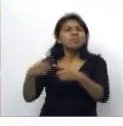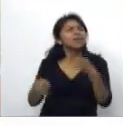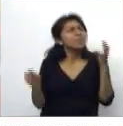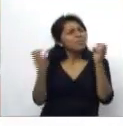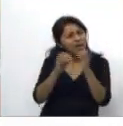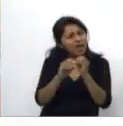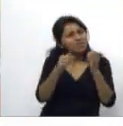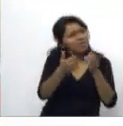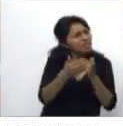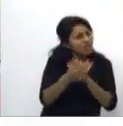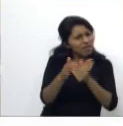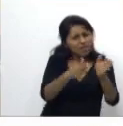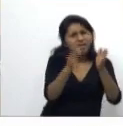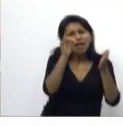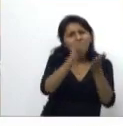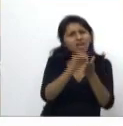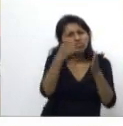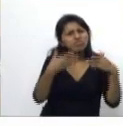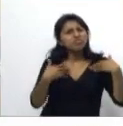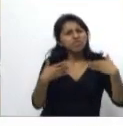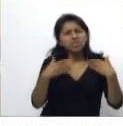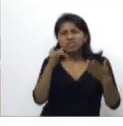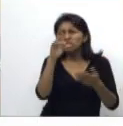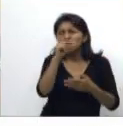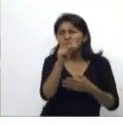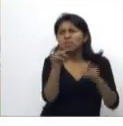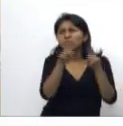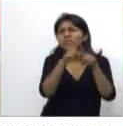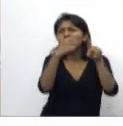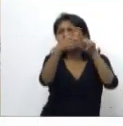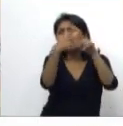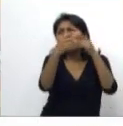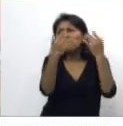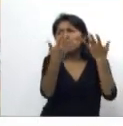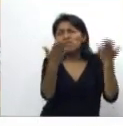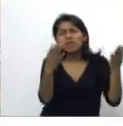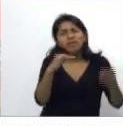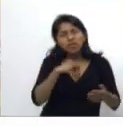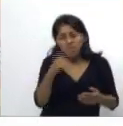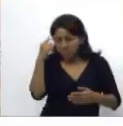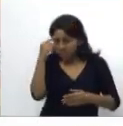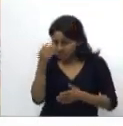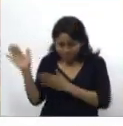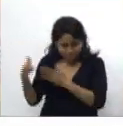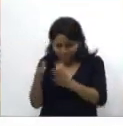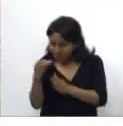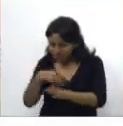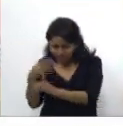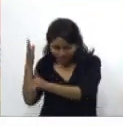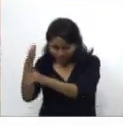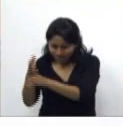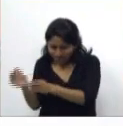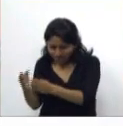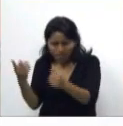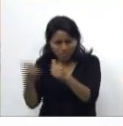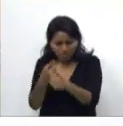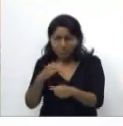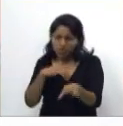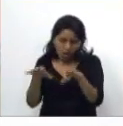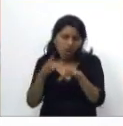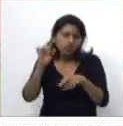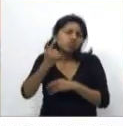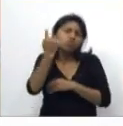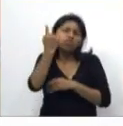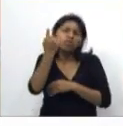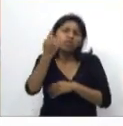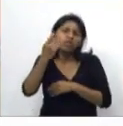que averiguar, que no solamente es eso, la felicidad, y es otras cosas. Entonces yo he buscado mi rumbo y he dicho, voy a armar esto, primero lo he hecho sola,